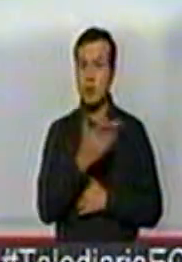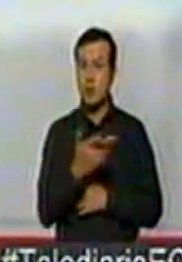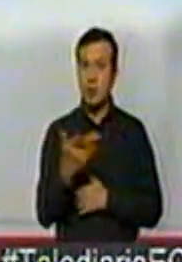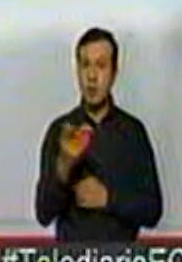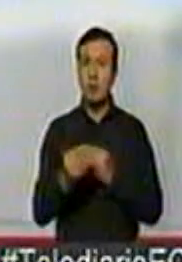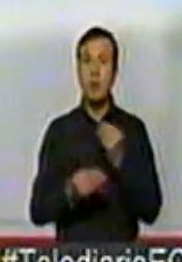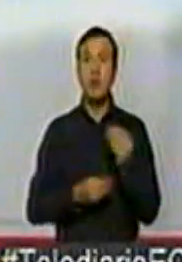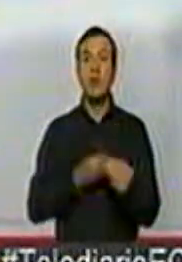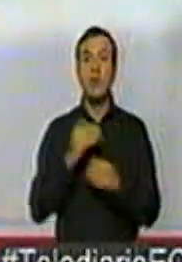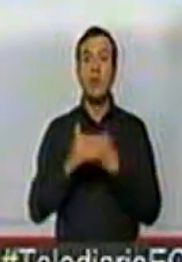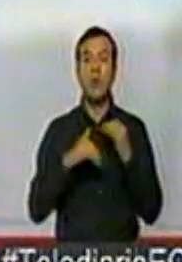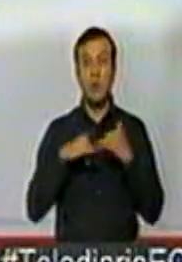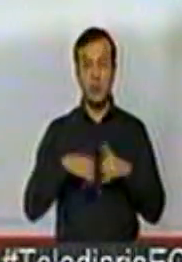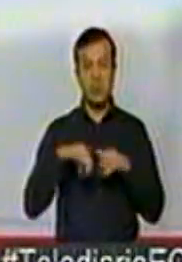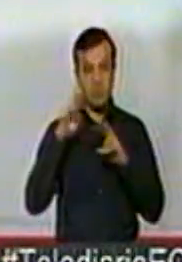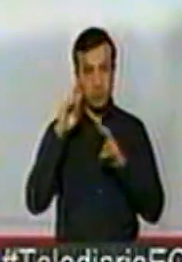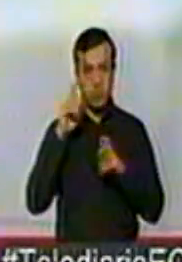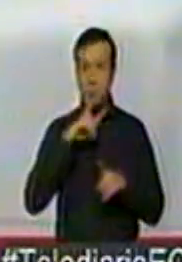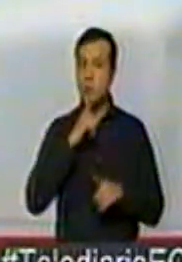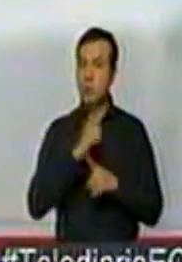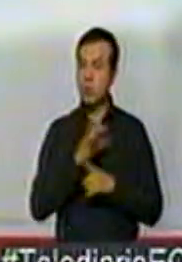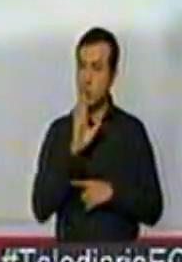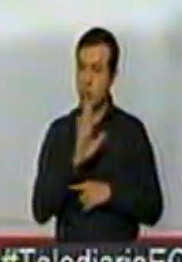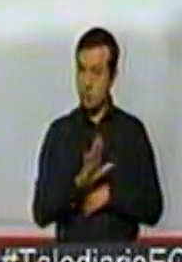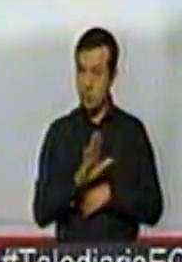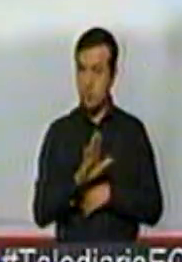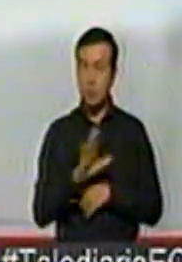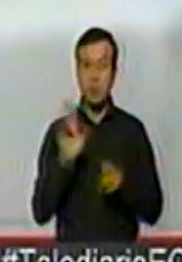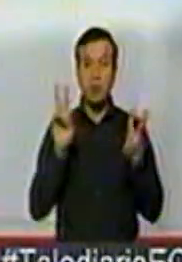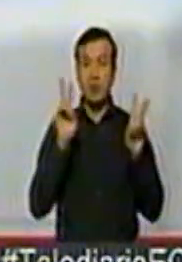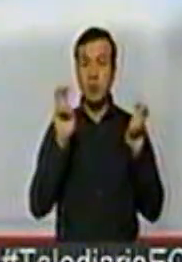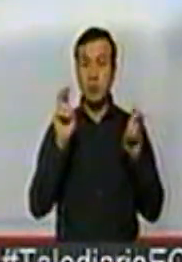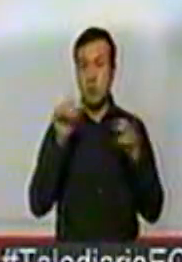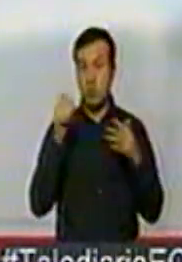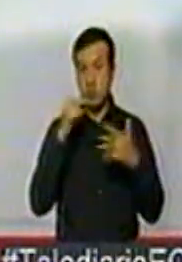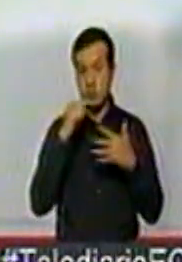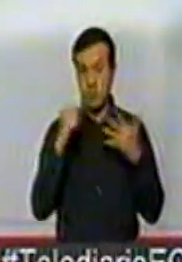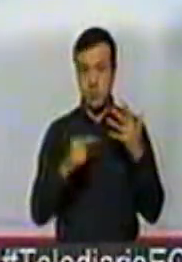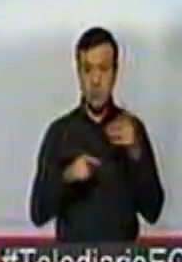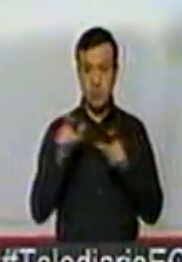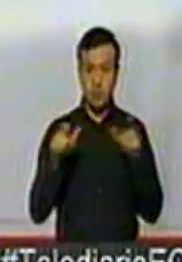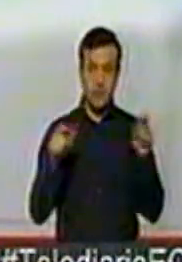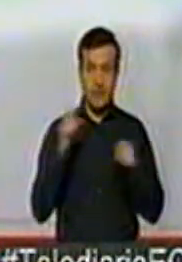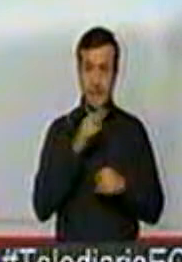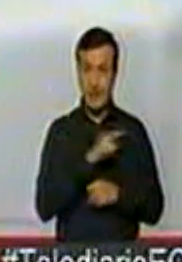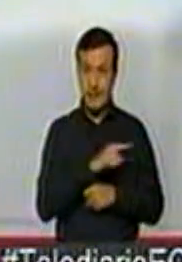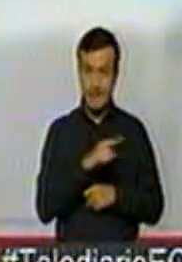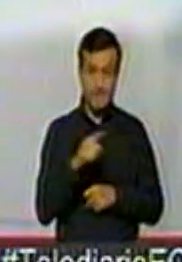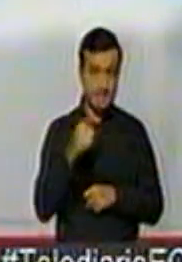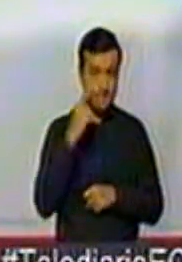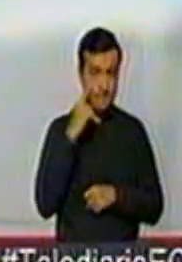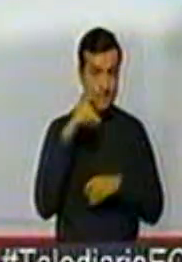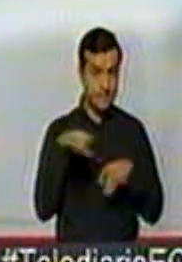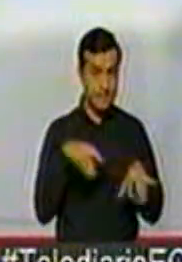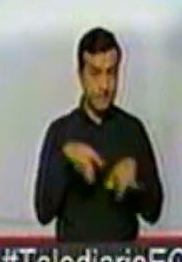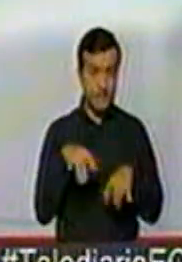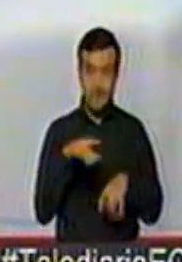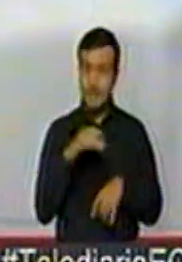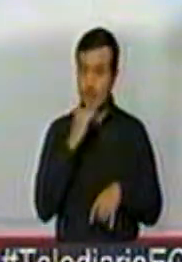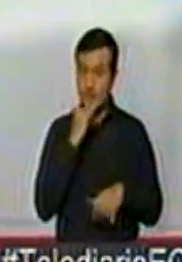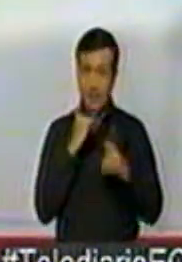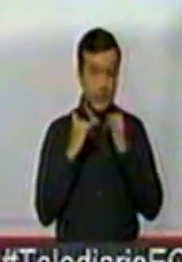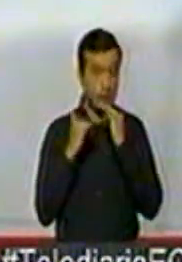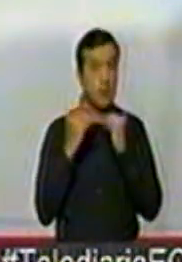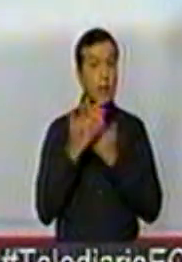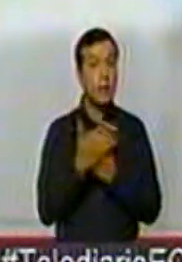llevar adelante un proceso de investigación, como le corresponde, en torno a los demás nombres que pueden o no haber actuado de manera ilegal.